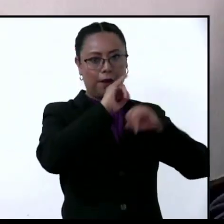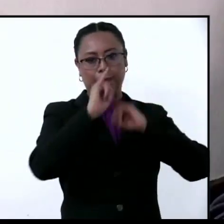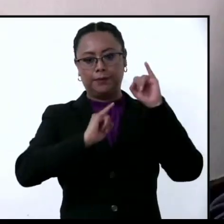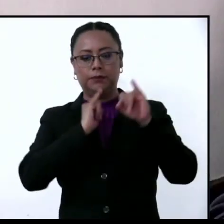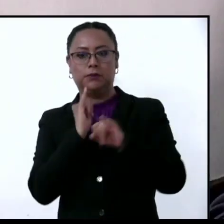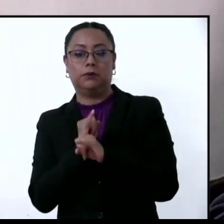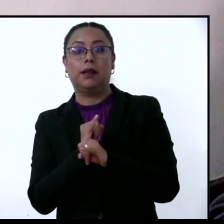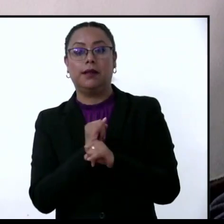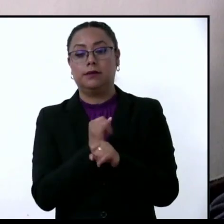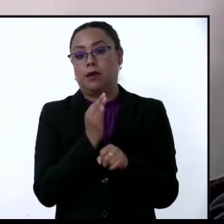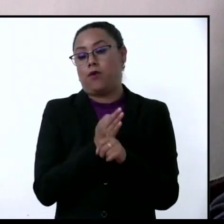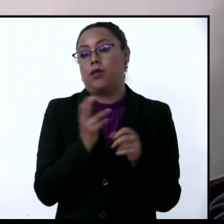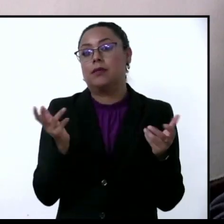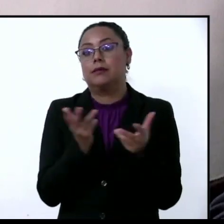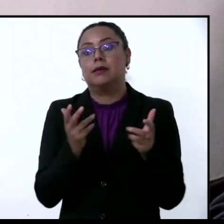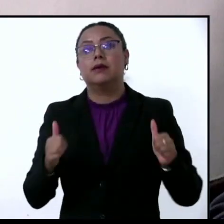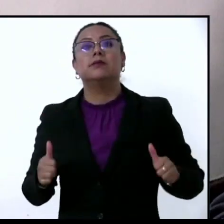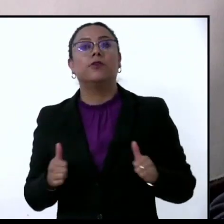está haciendo